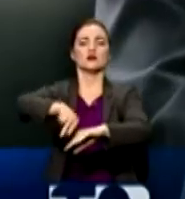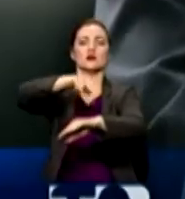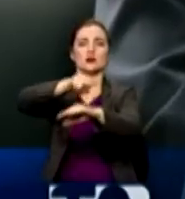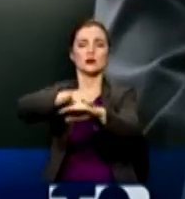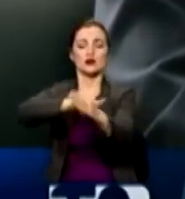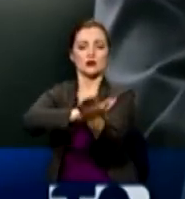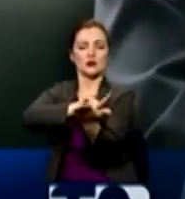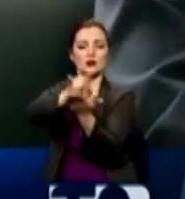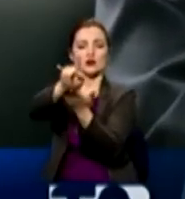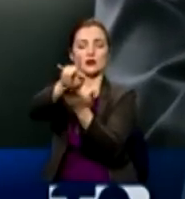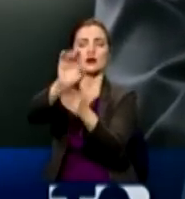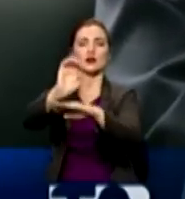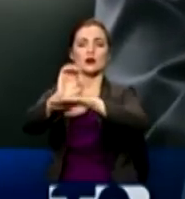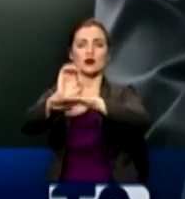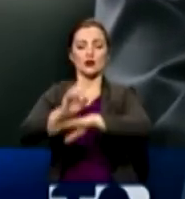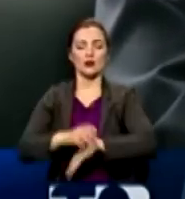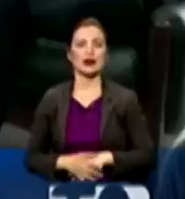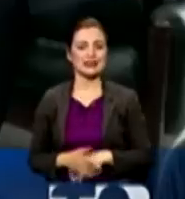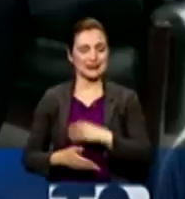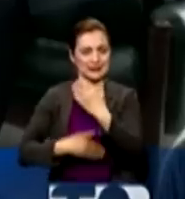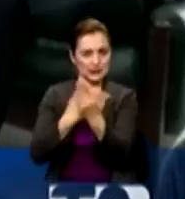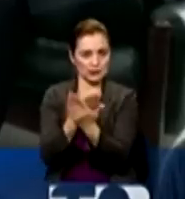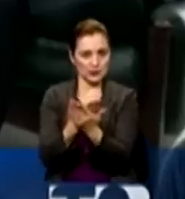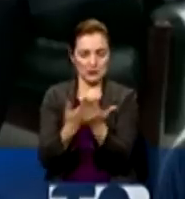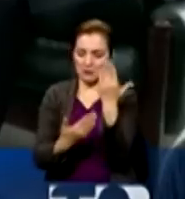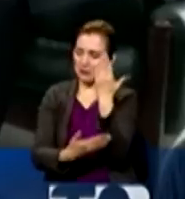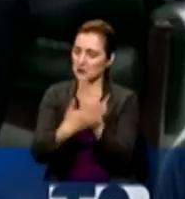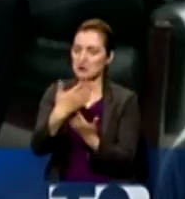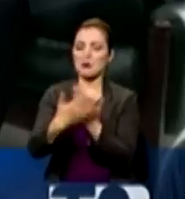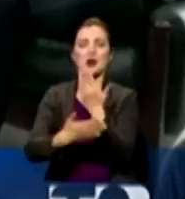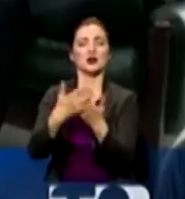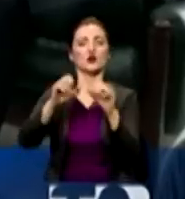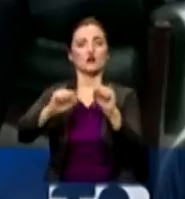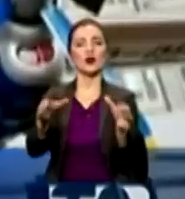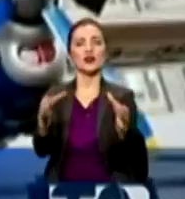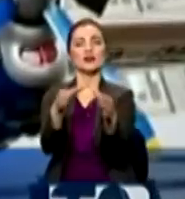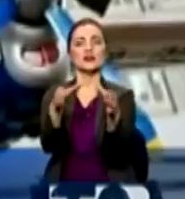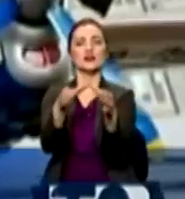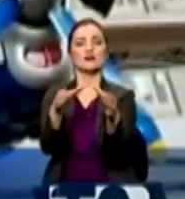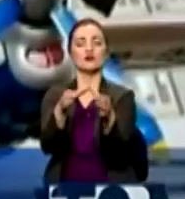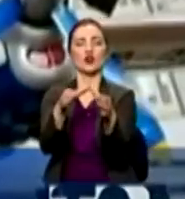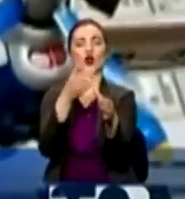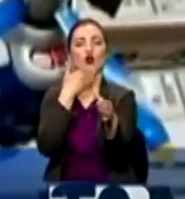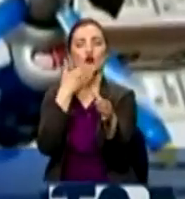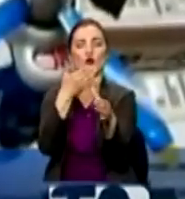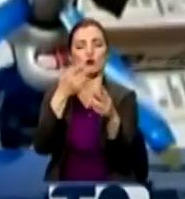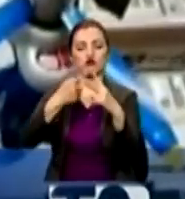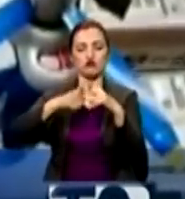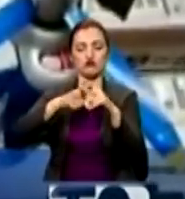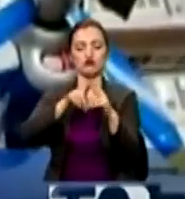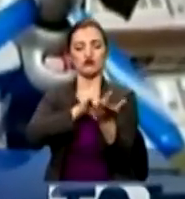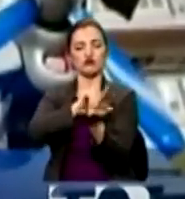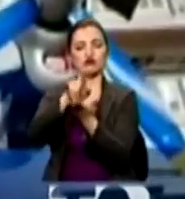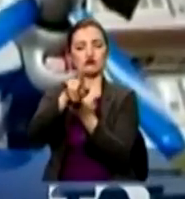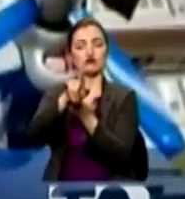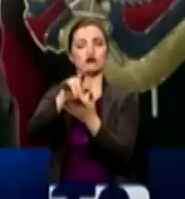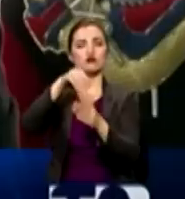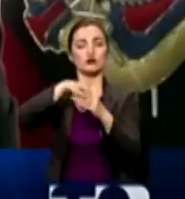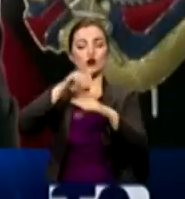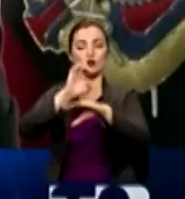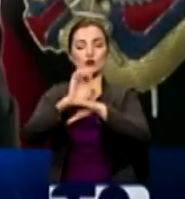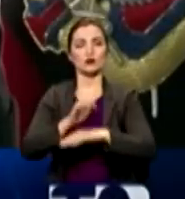Dirección de Aviación Civil del Ecuador, que le ofrecieron las facilidades para su certificación como mecánico de aviones en el